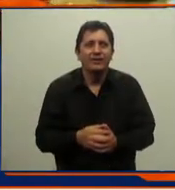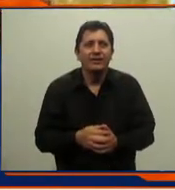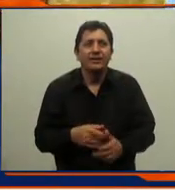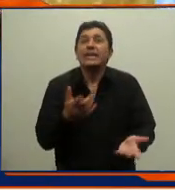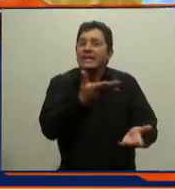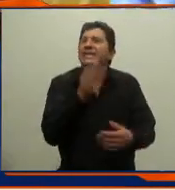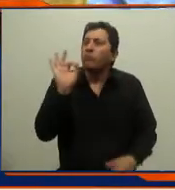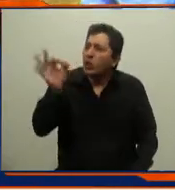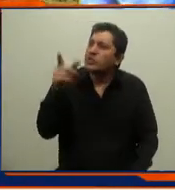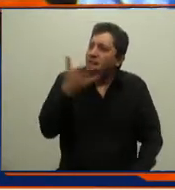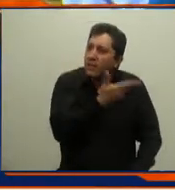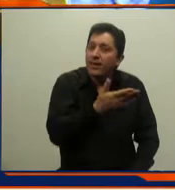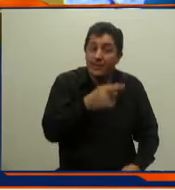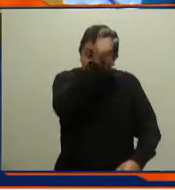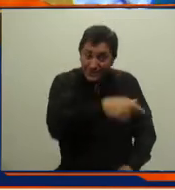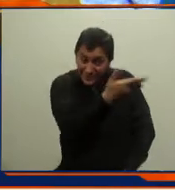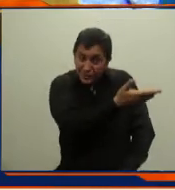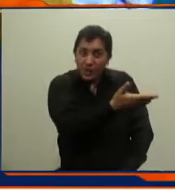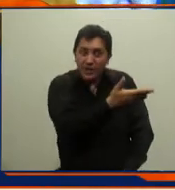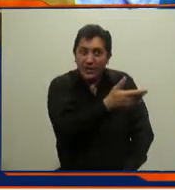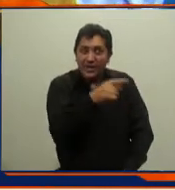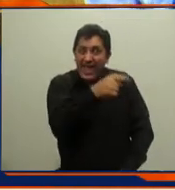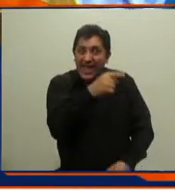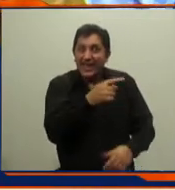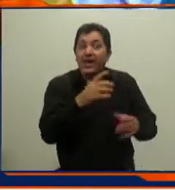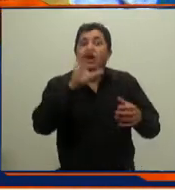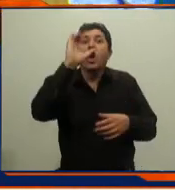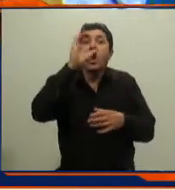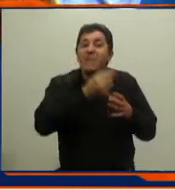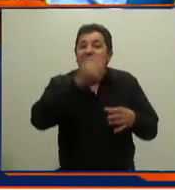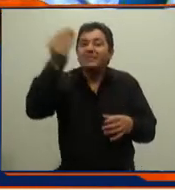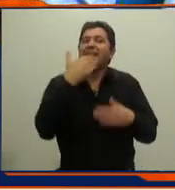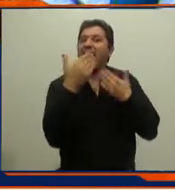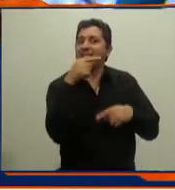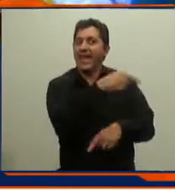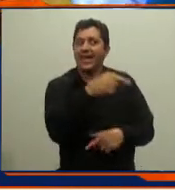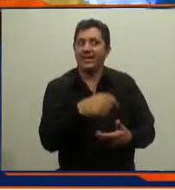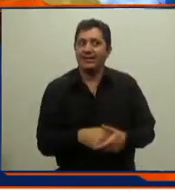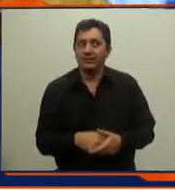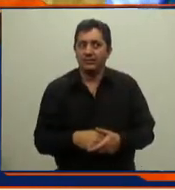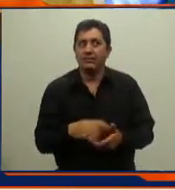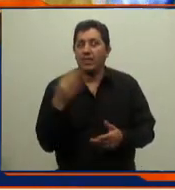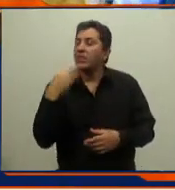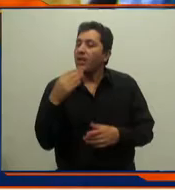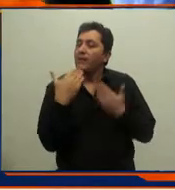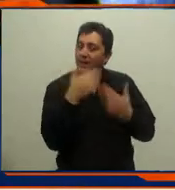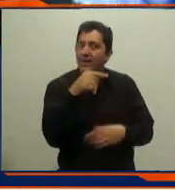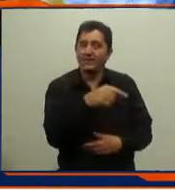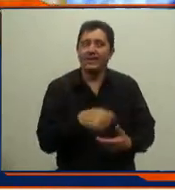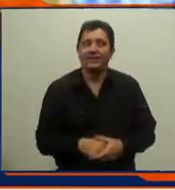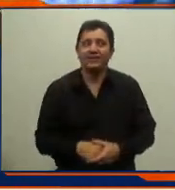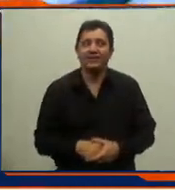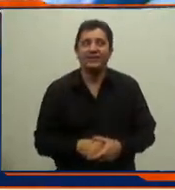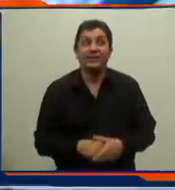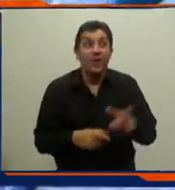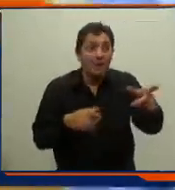lo que pasa? Que este es el que clasificó a Colombia, Claro. Y por agradecimiento también, ¿no? Seguro que sí. Mira,